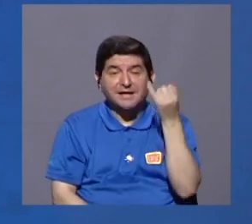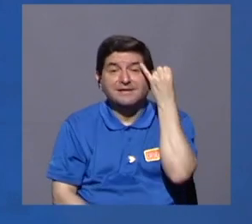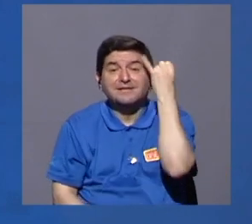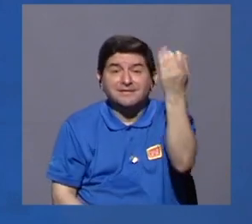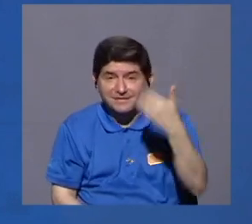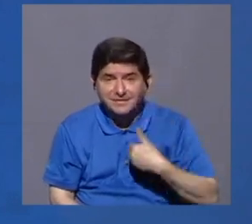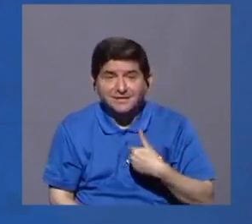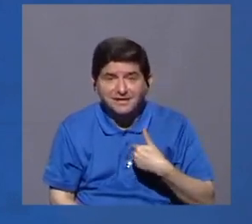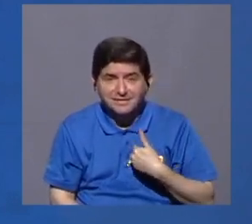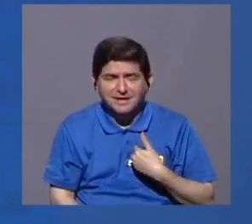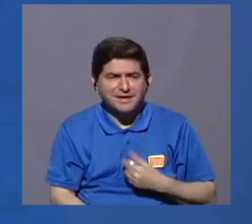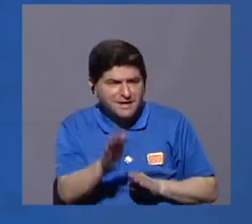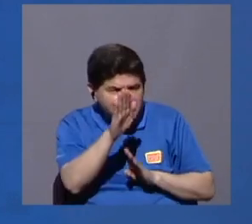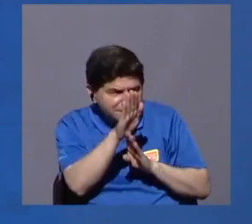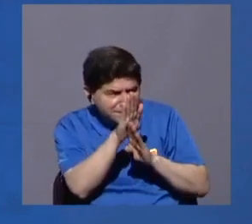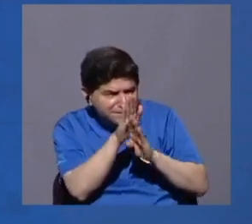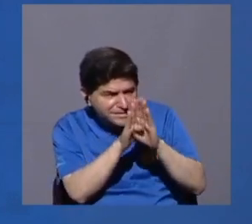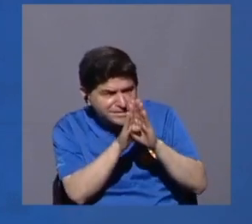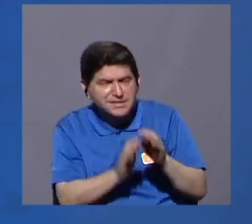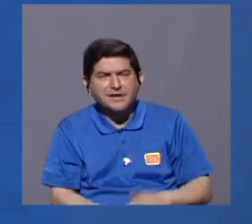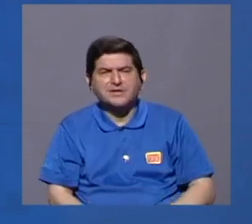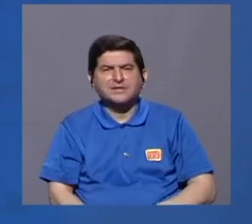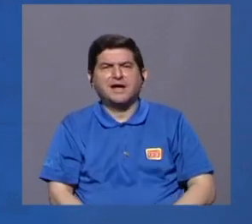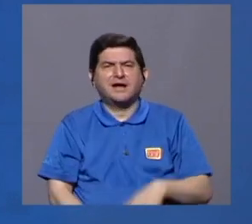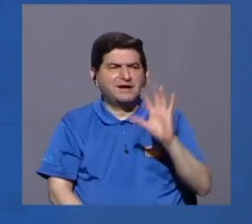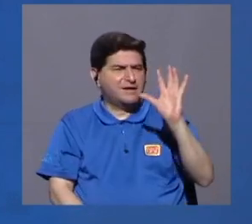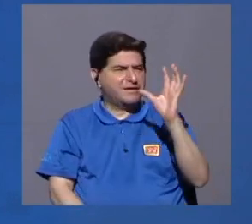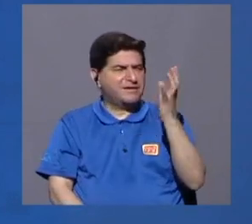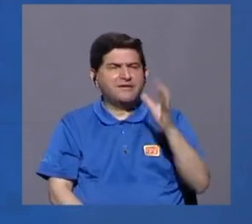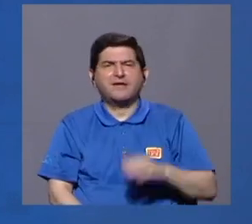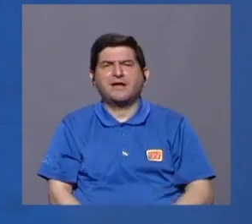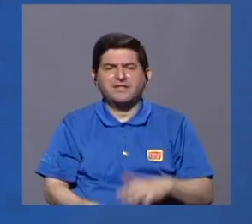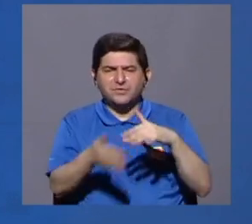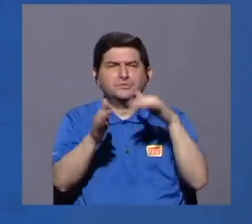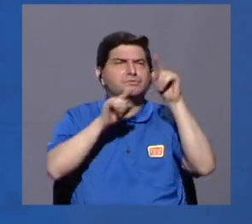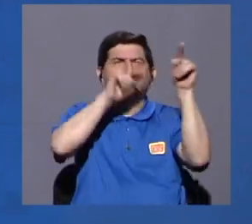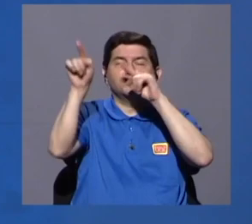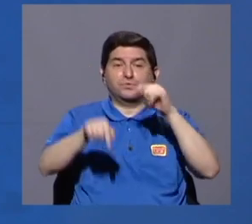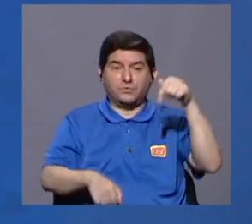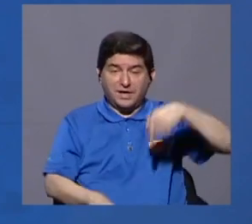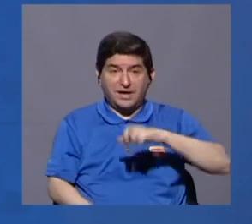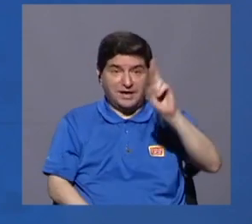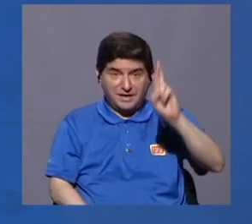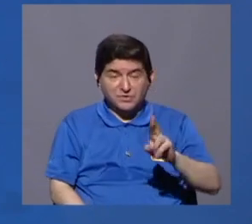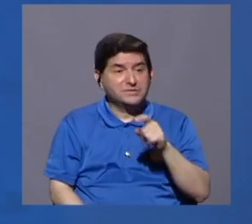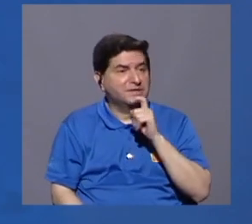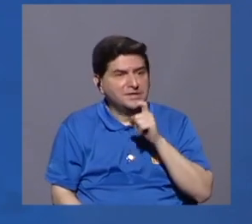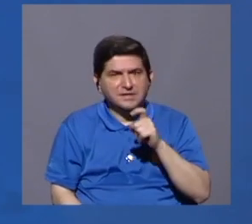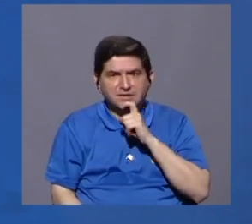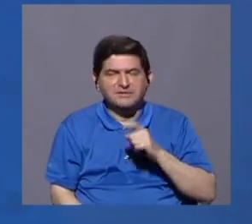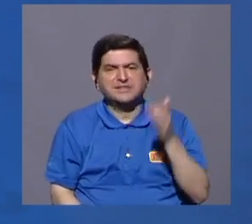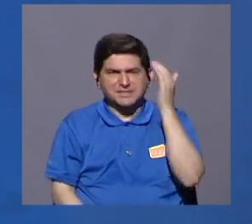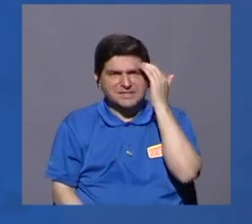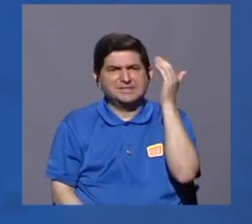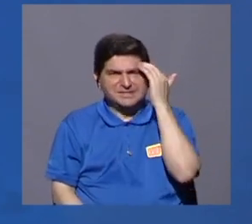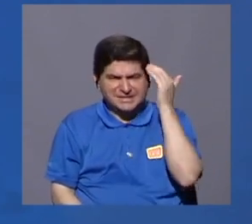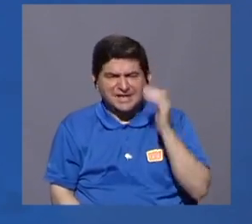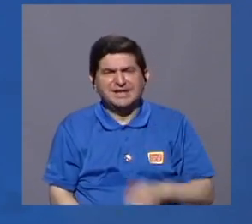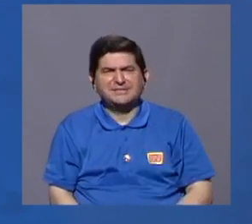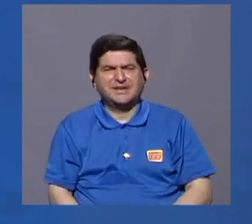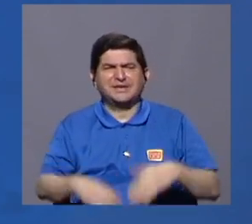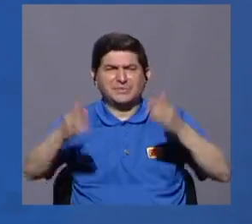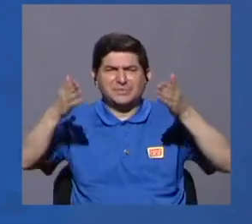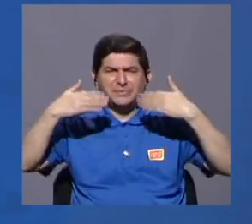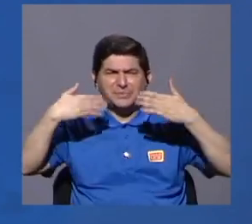tuvo la idea de poder desarrollar radio astronomía en costa rica es muy difícil todos sabemos cómo es el clima aquí en costa rica verdad es es muy